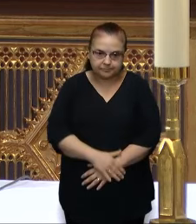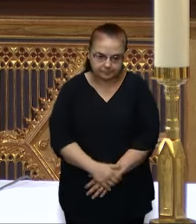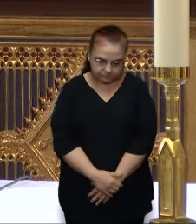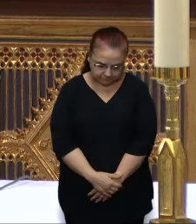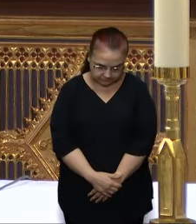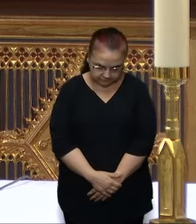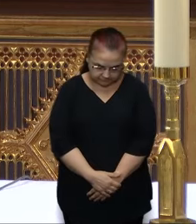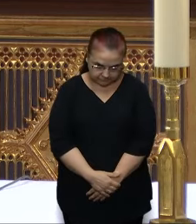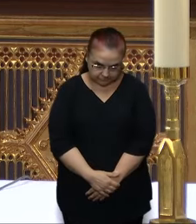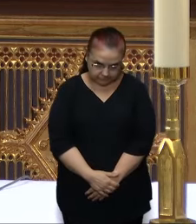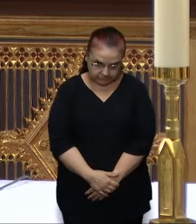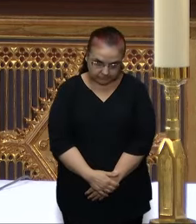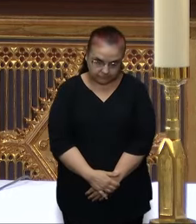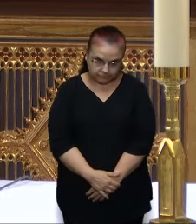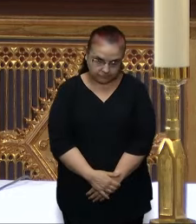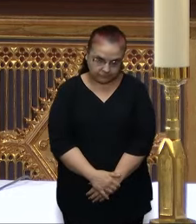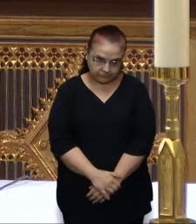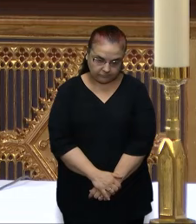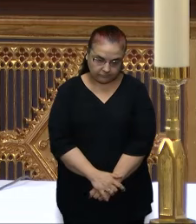mía